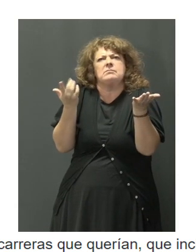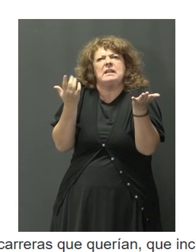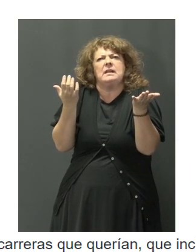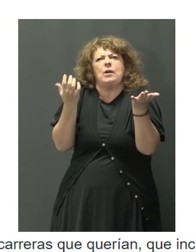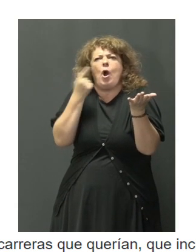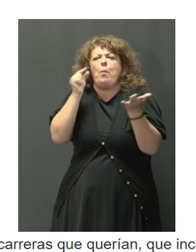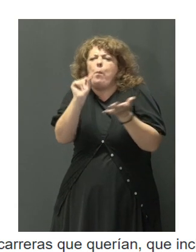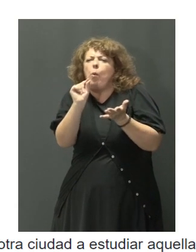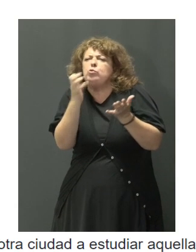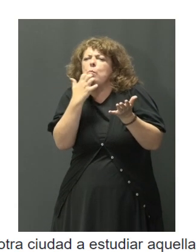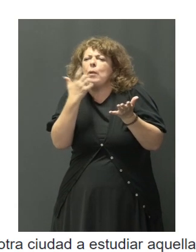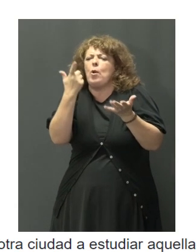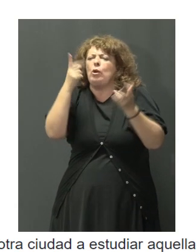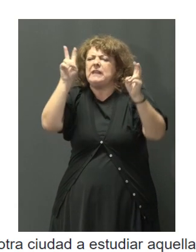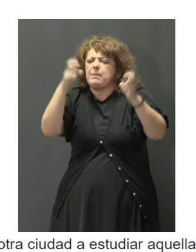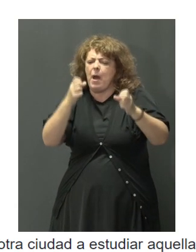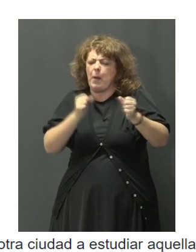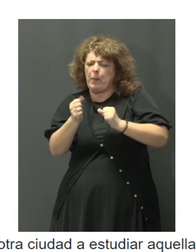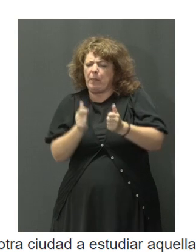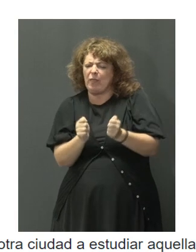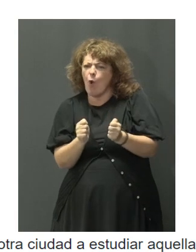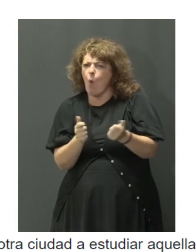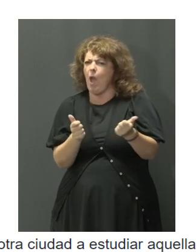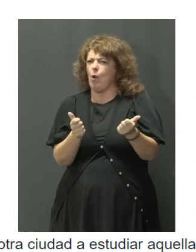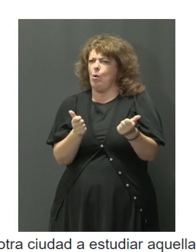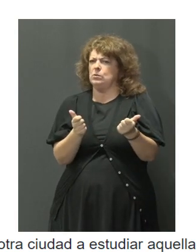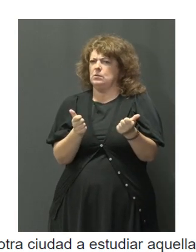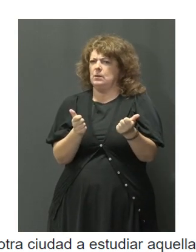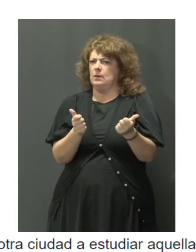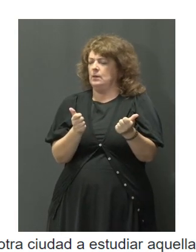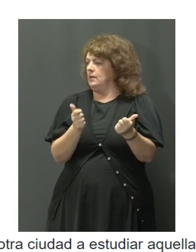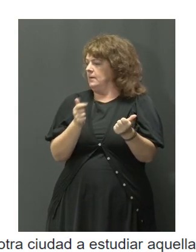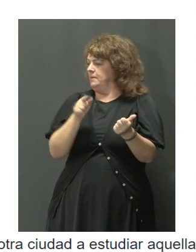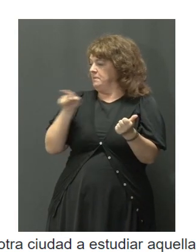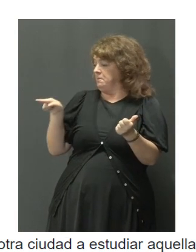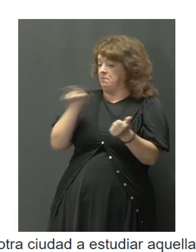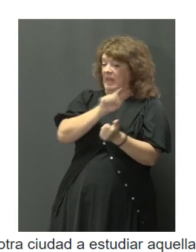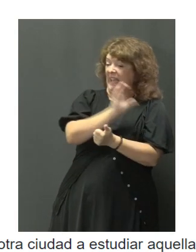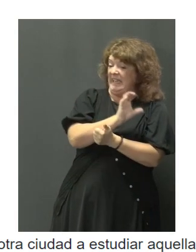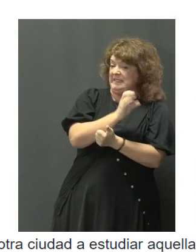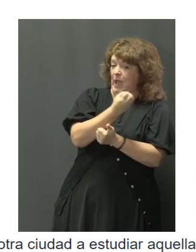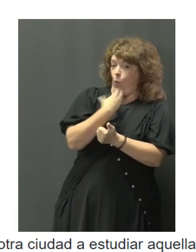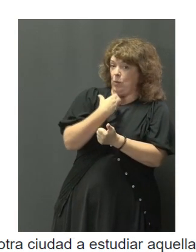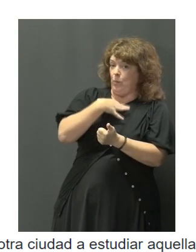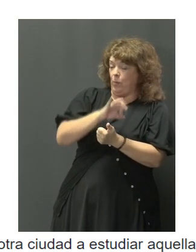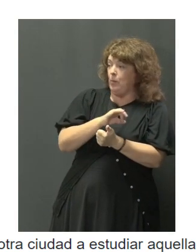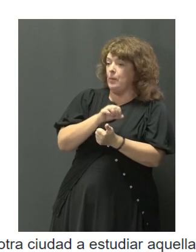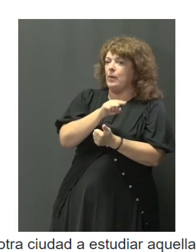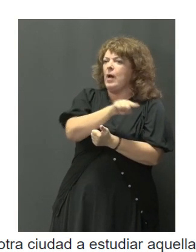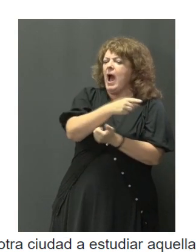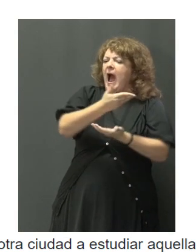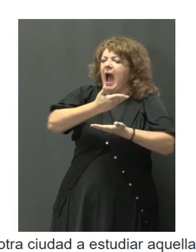pues temas como videojuegos, de los que nos puede hablar mucho Cristian, pues pueden ser una ayuda o